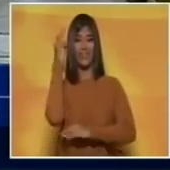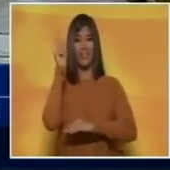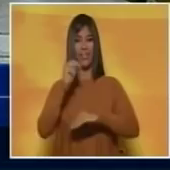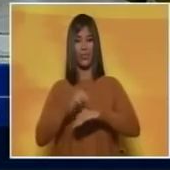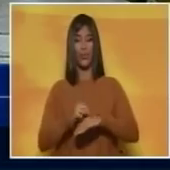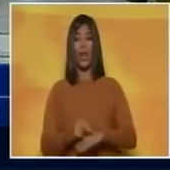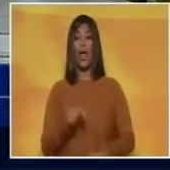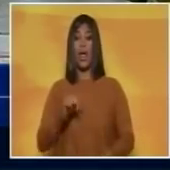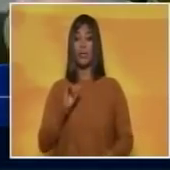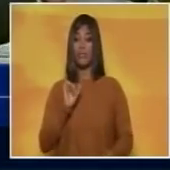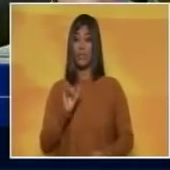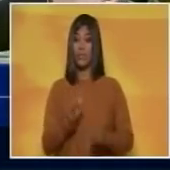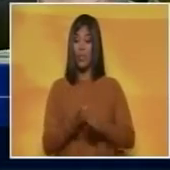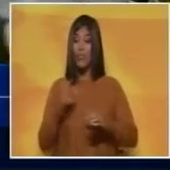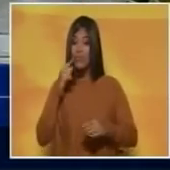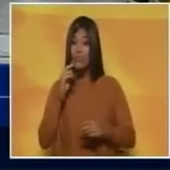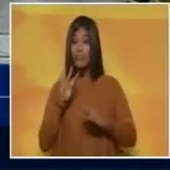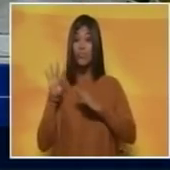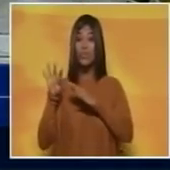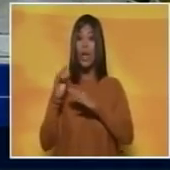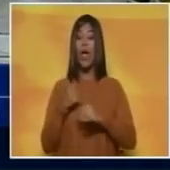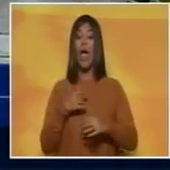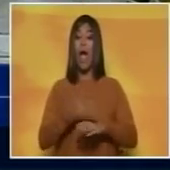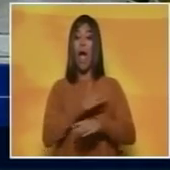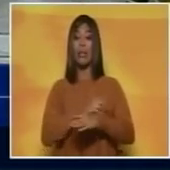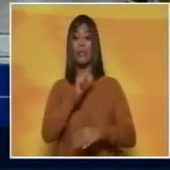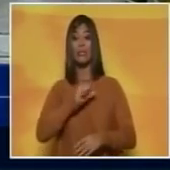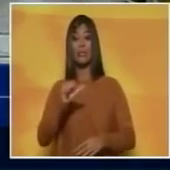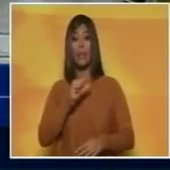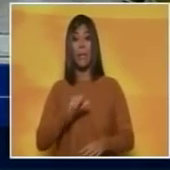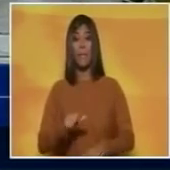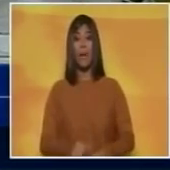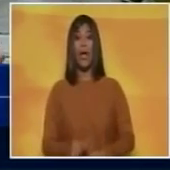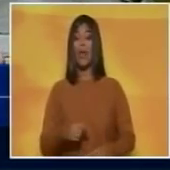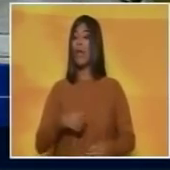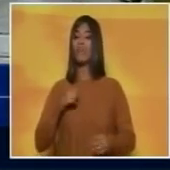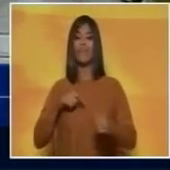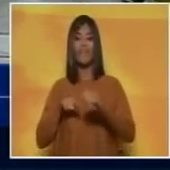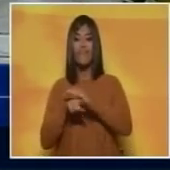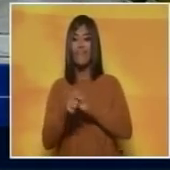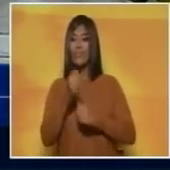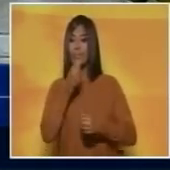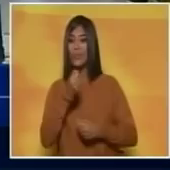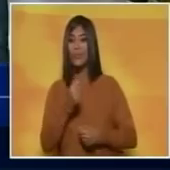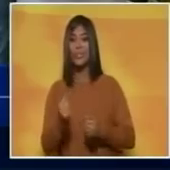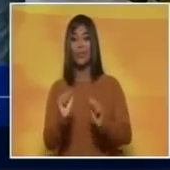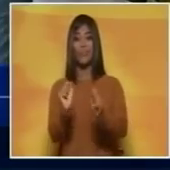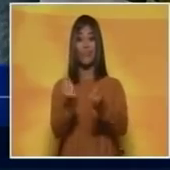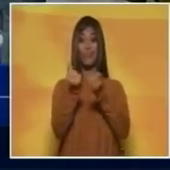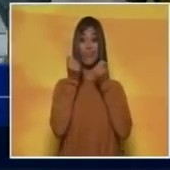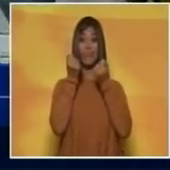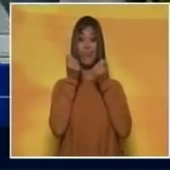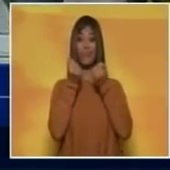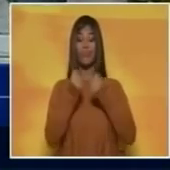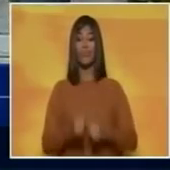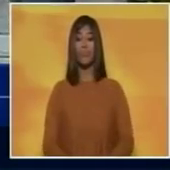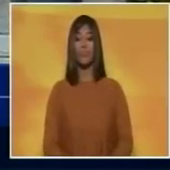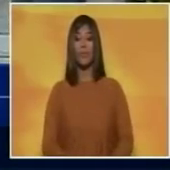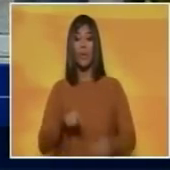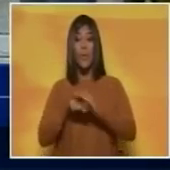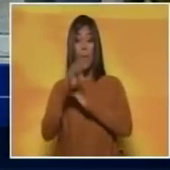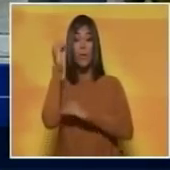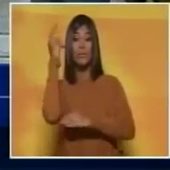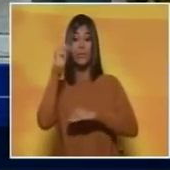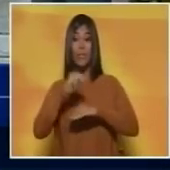Nacional. En este punto, como ya ha ocurrido en semanas anteriores, se le cierra el acceso a los medios de comunicación hacia el